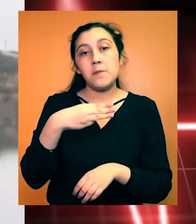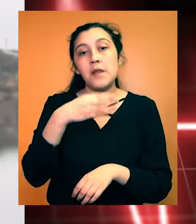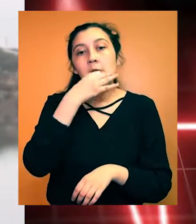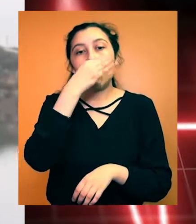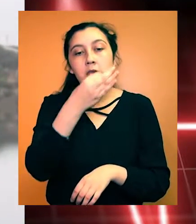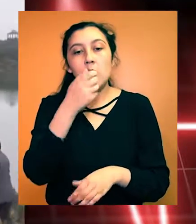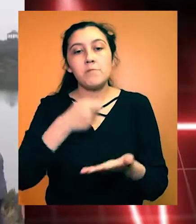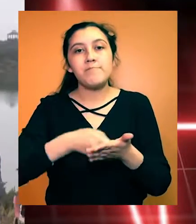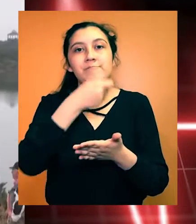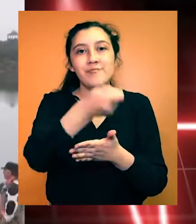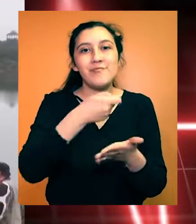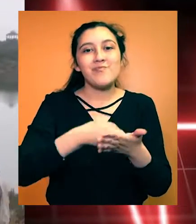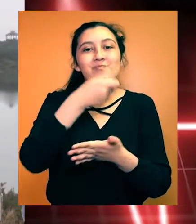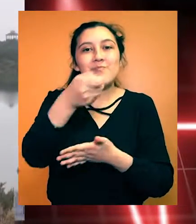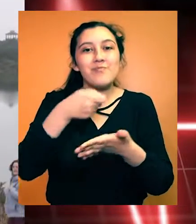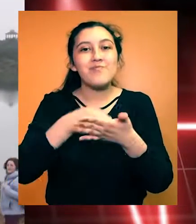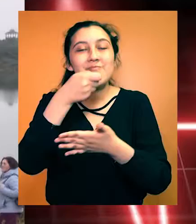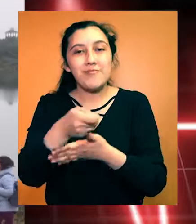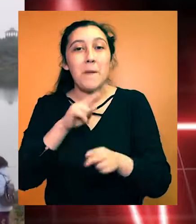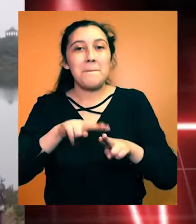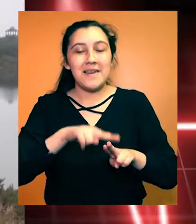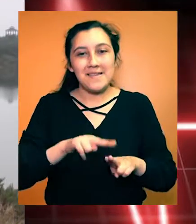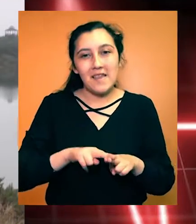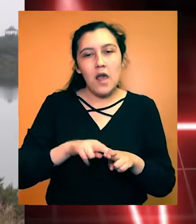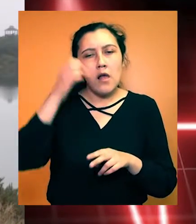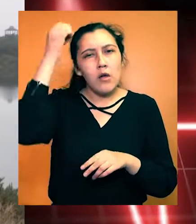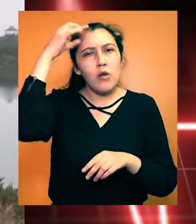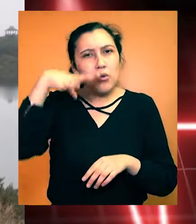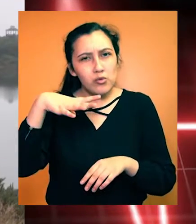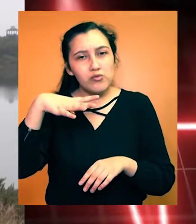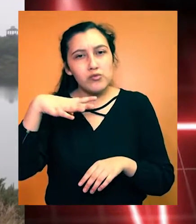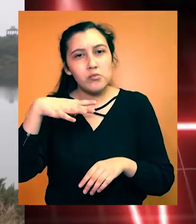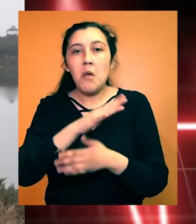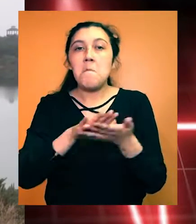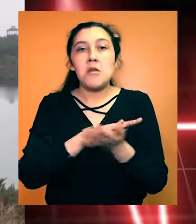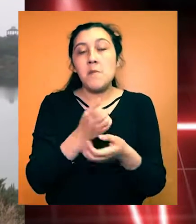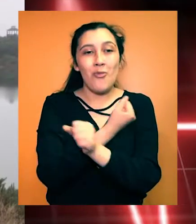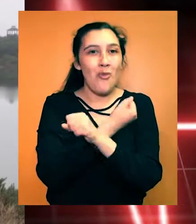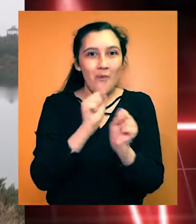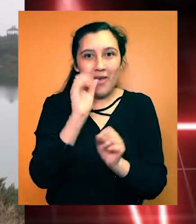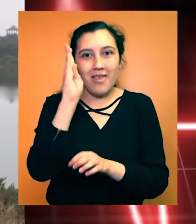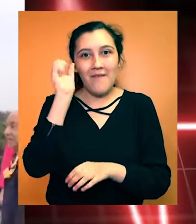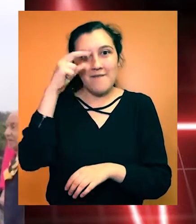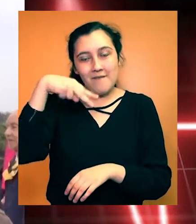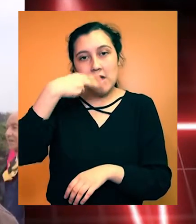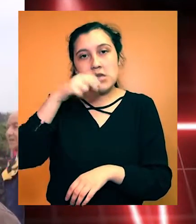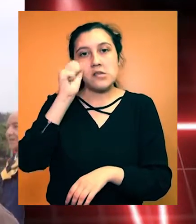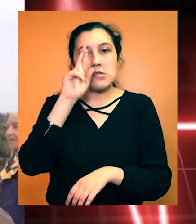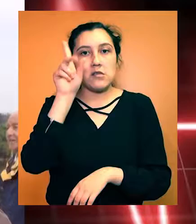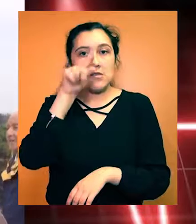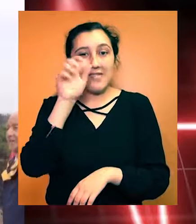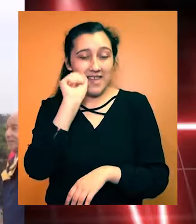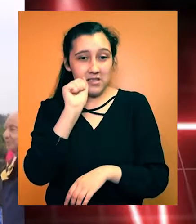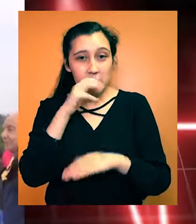municipio ha confirmado la inyección de recursos para dotar de señaléticas y luminarias este vasto sector. Está prohibido, por ejemplo, bañarse. No se